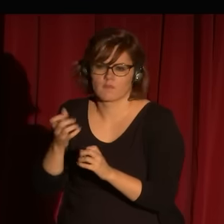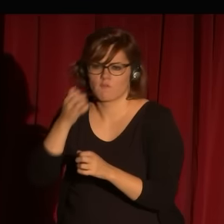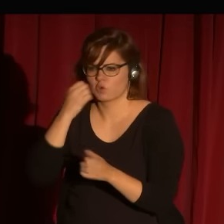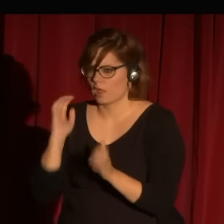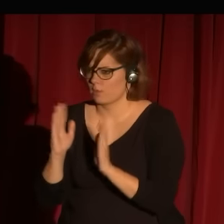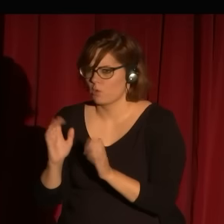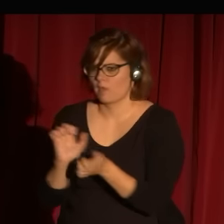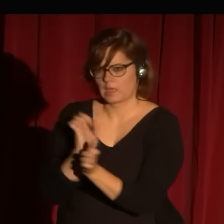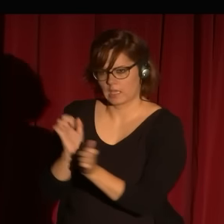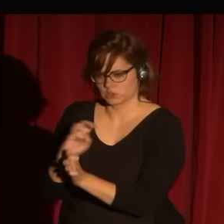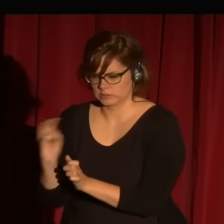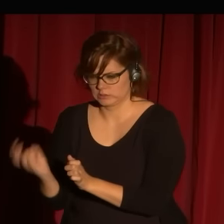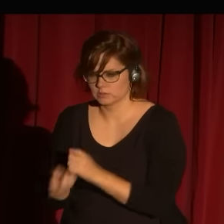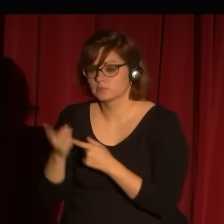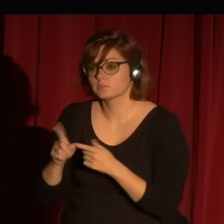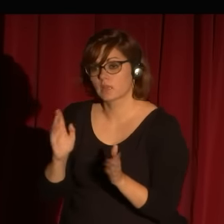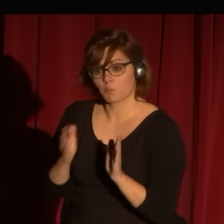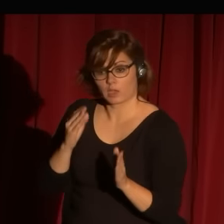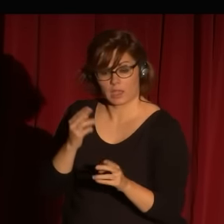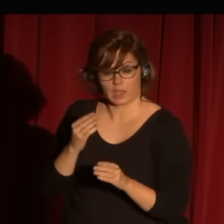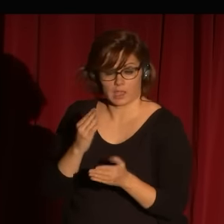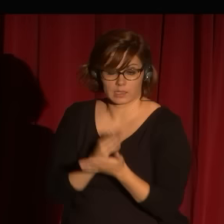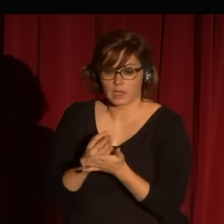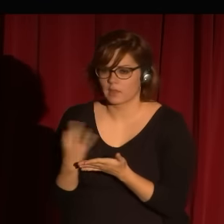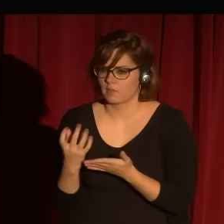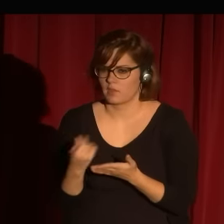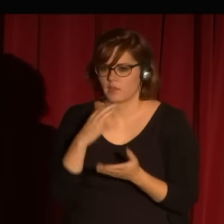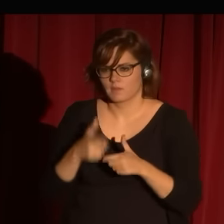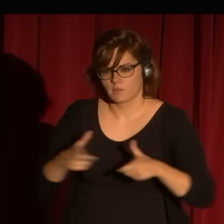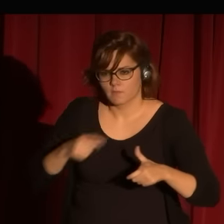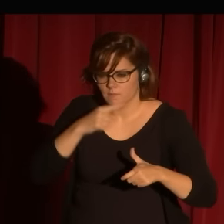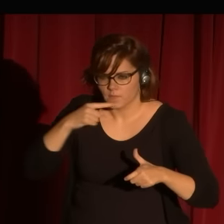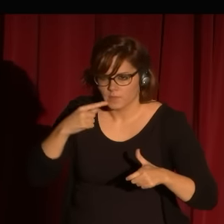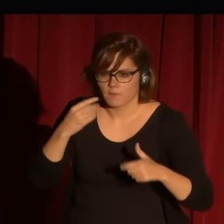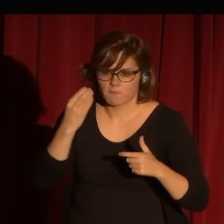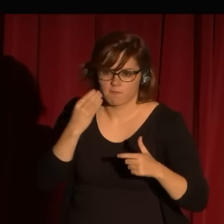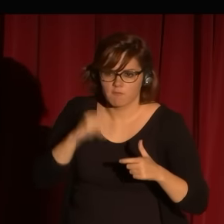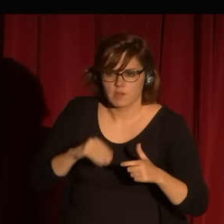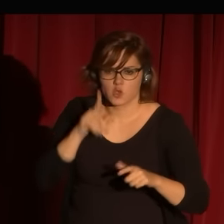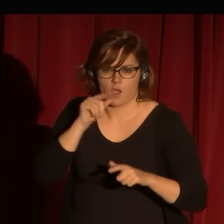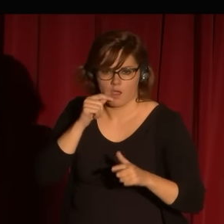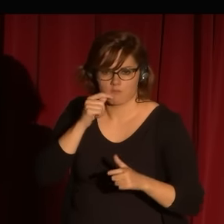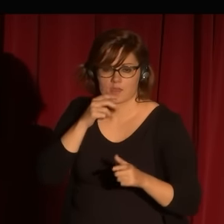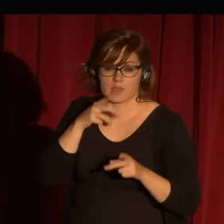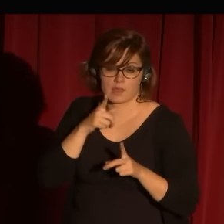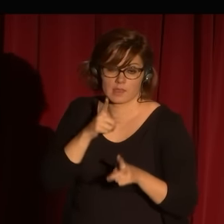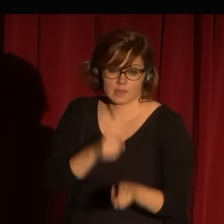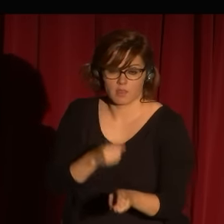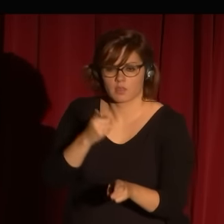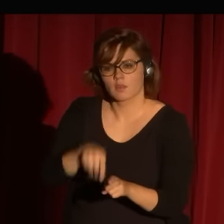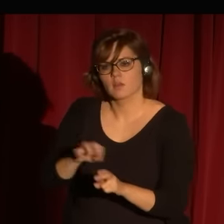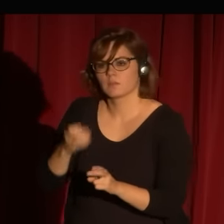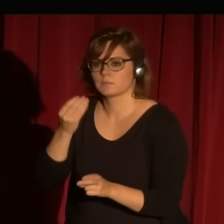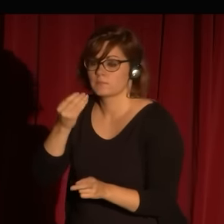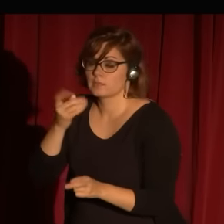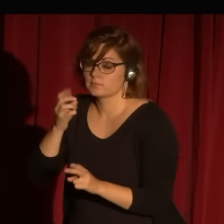temporada para los días de carne el aparador debe incluir grandes pasteles fríos de caza y aves y para los días de ayuno arenque ahumado